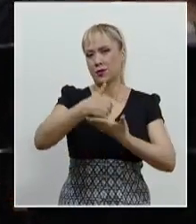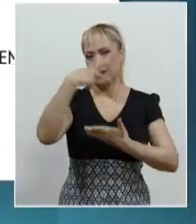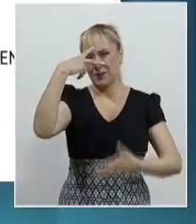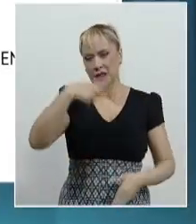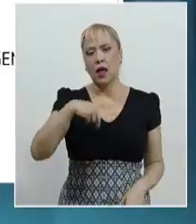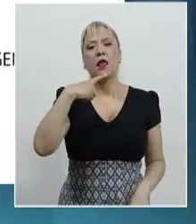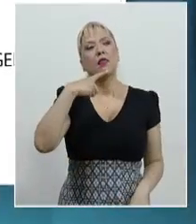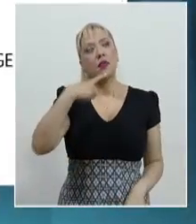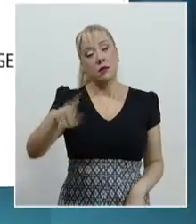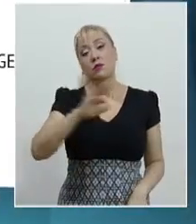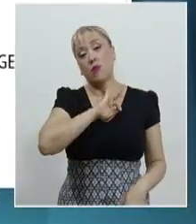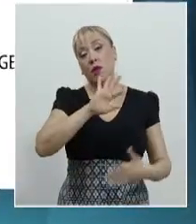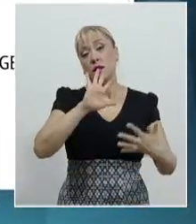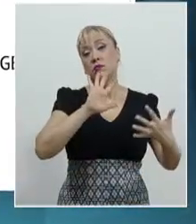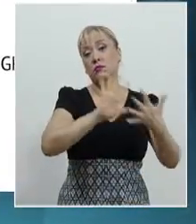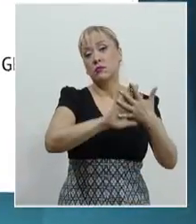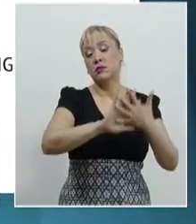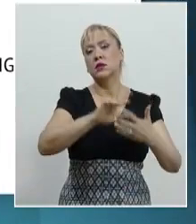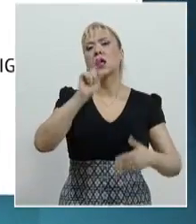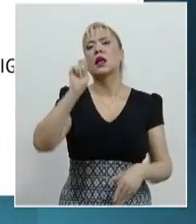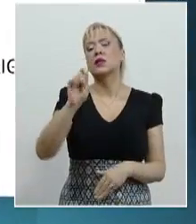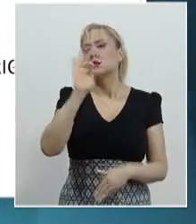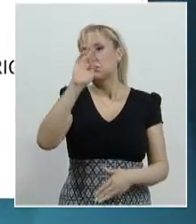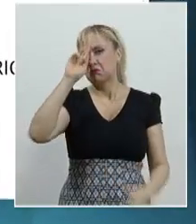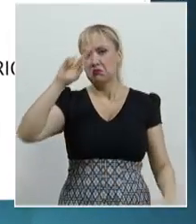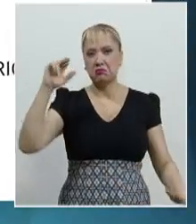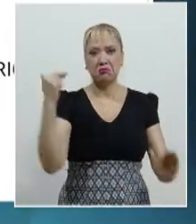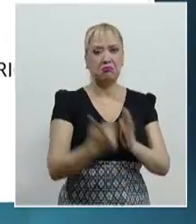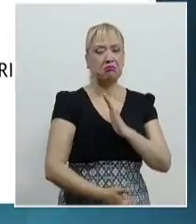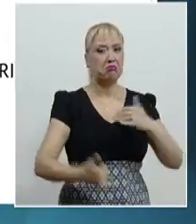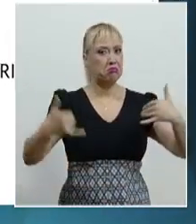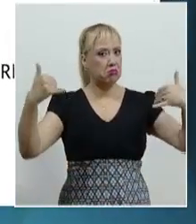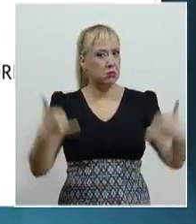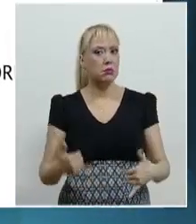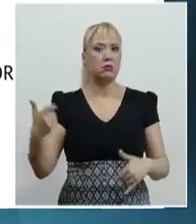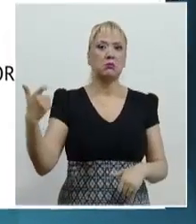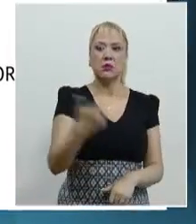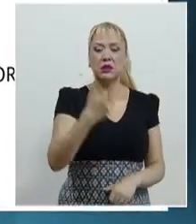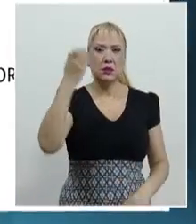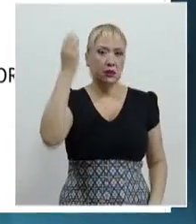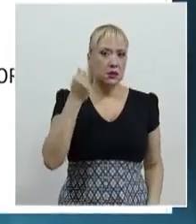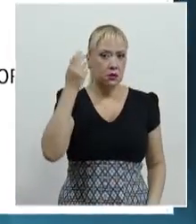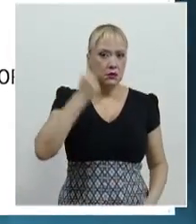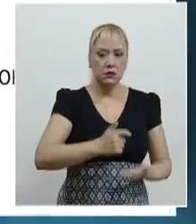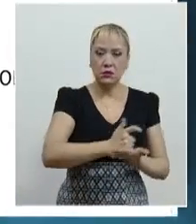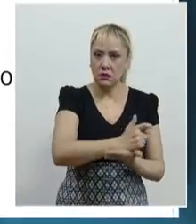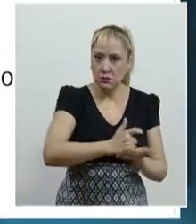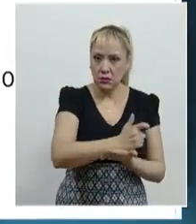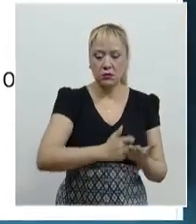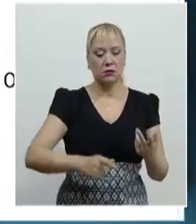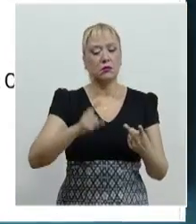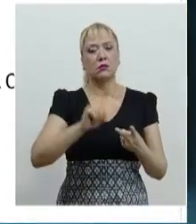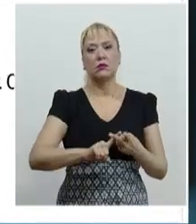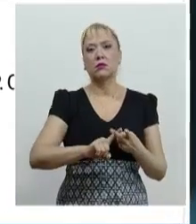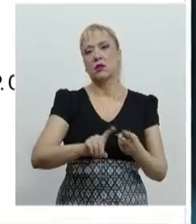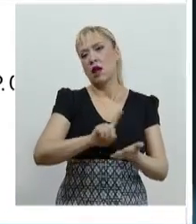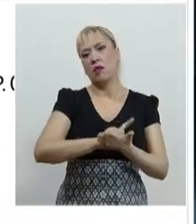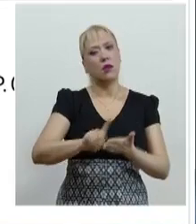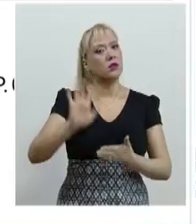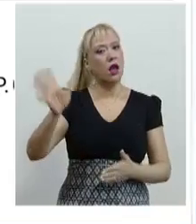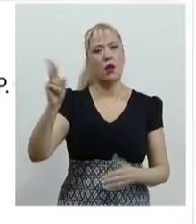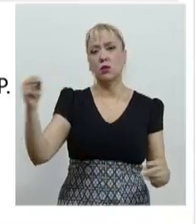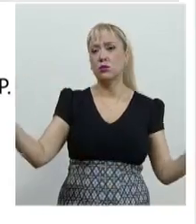que prevé pena de prisión en el caso de incumplimiento de obligaciones alimentarias, privación de los derechos de familia y